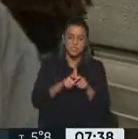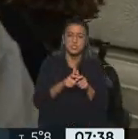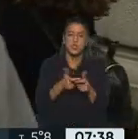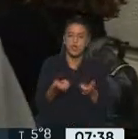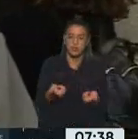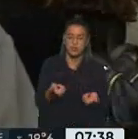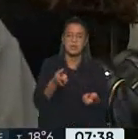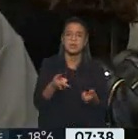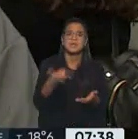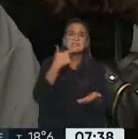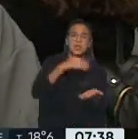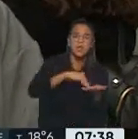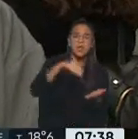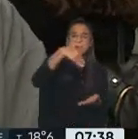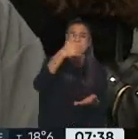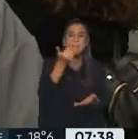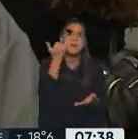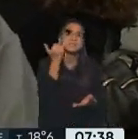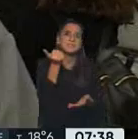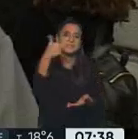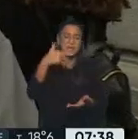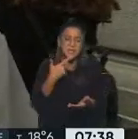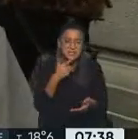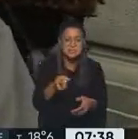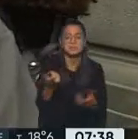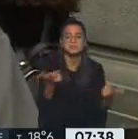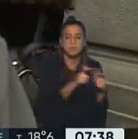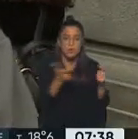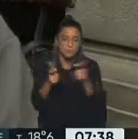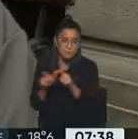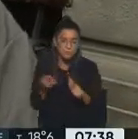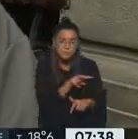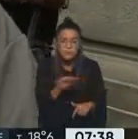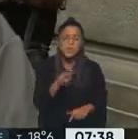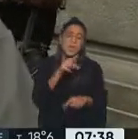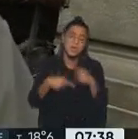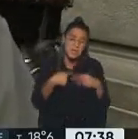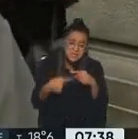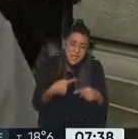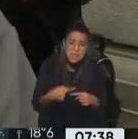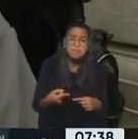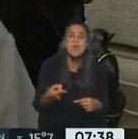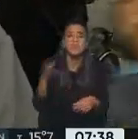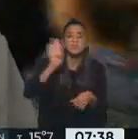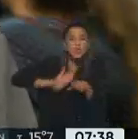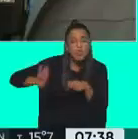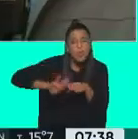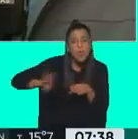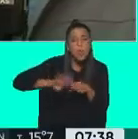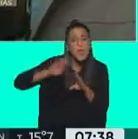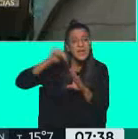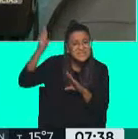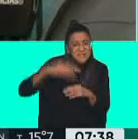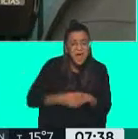Bicameral, el senador Mayans. Esta comisión bicameral, que debería ser de seguimiento de la deuda